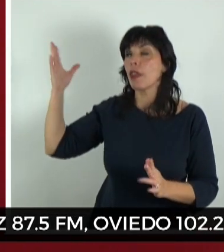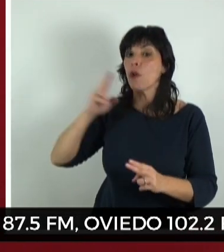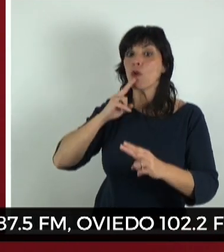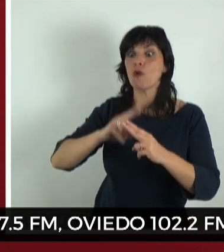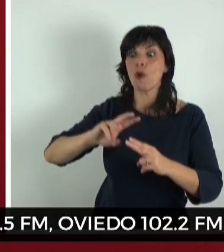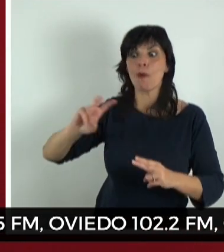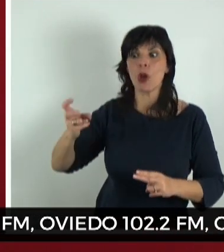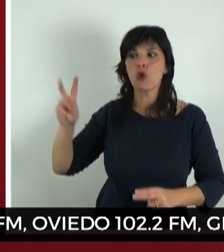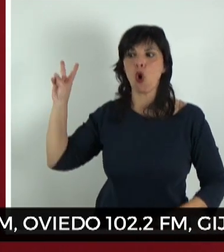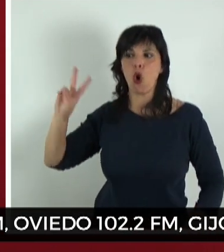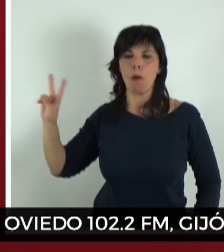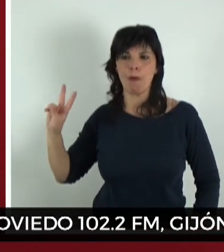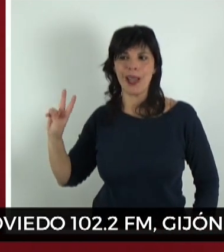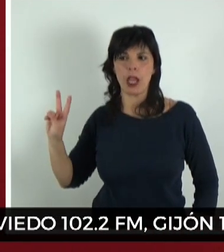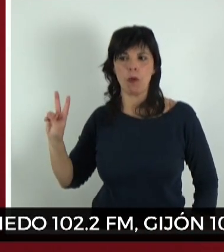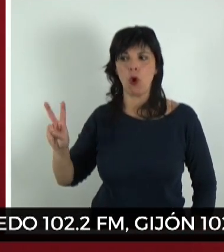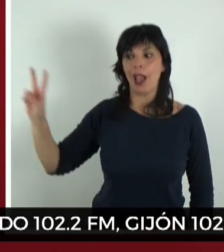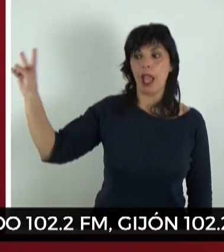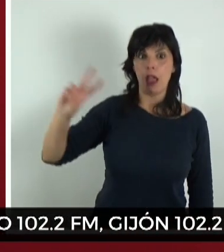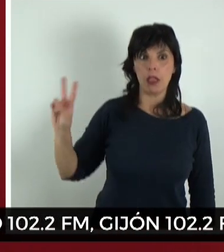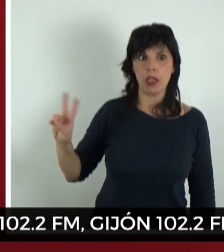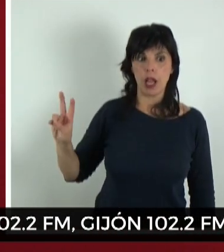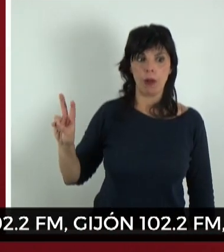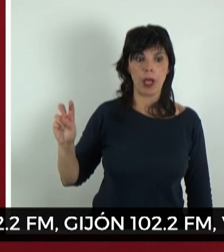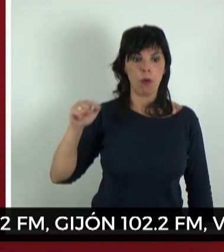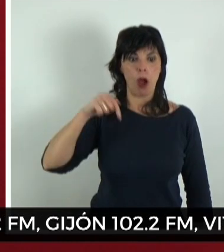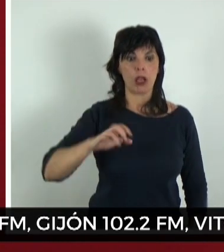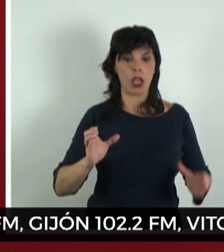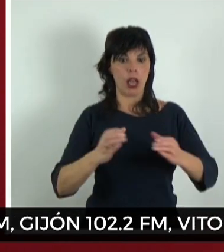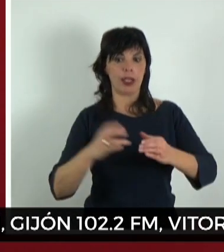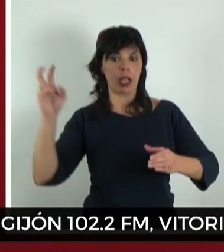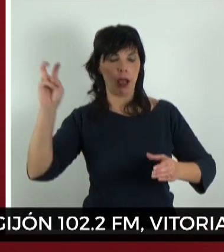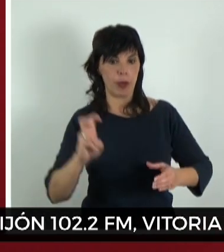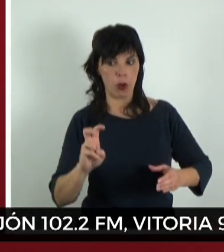habitó, tabernaculó entre nosotros, como dice en griego.